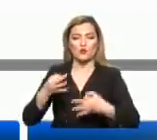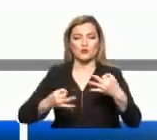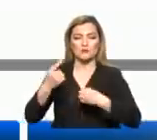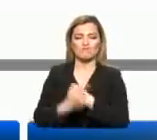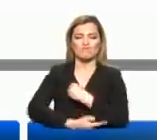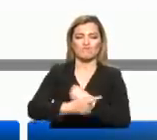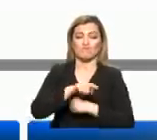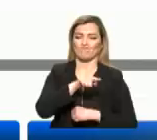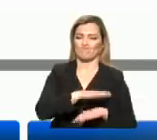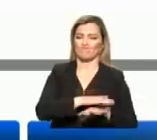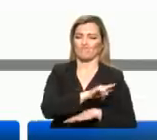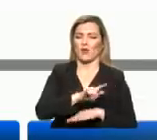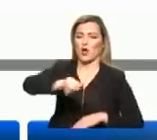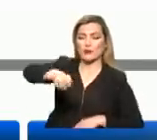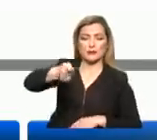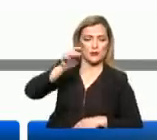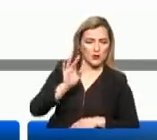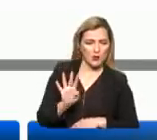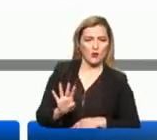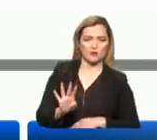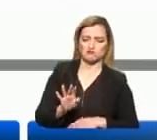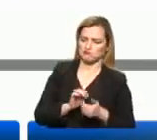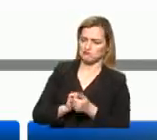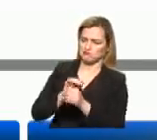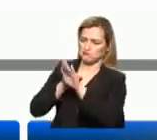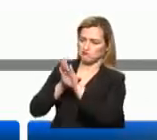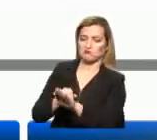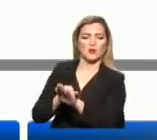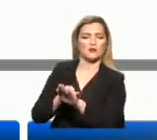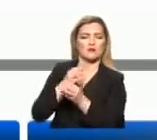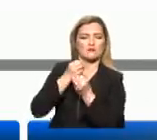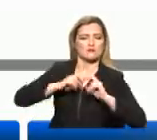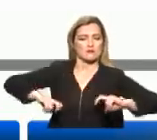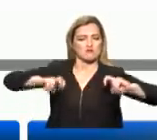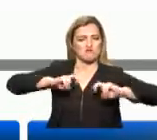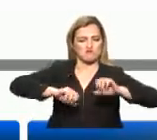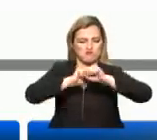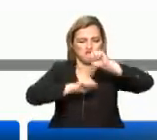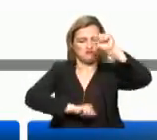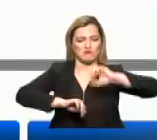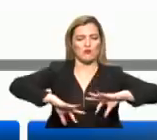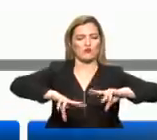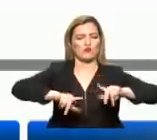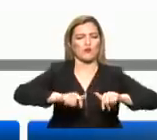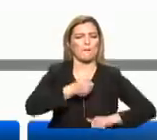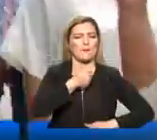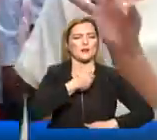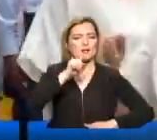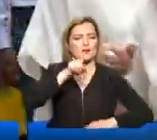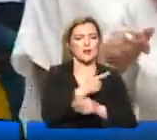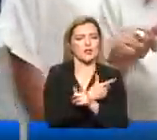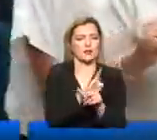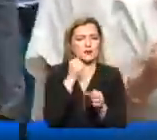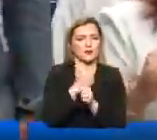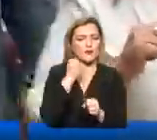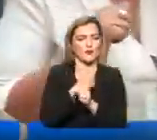nuestra solidaridad con Teleamazonas, que está aportando con investigación que expone a la corrupción. La prensa debe tener libertad y hacer su trabajo, exclamó. Vía